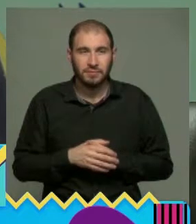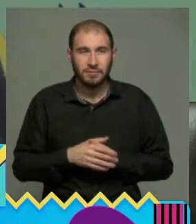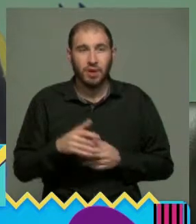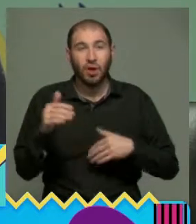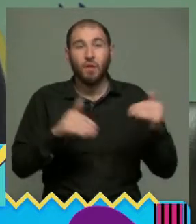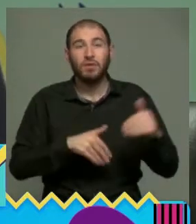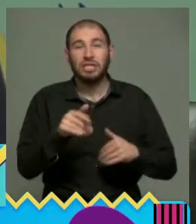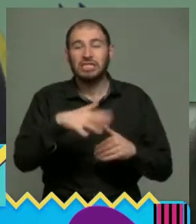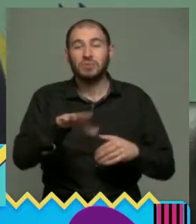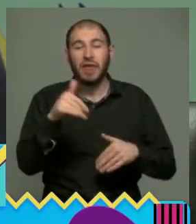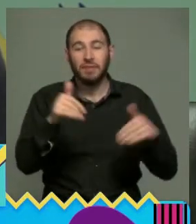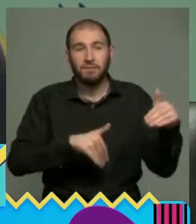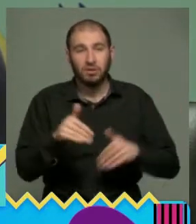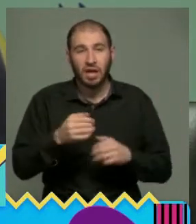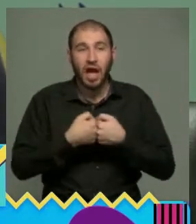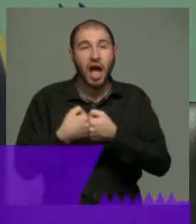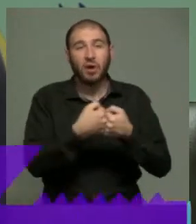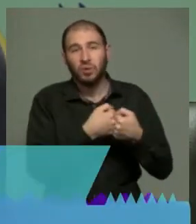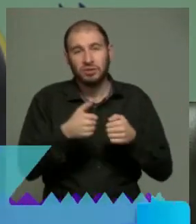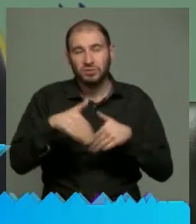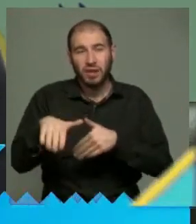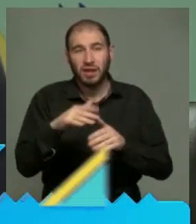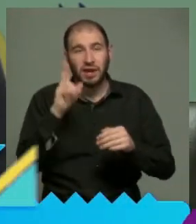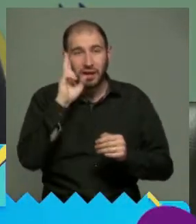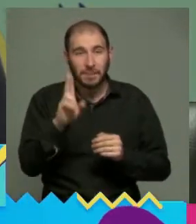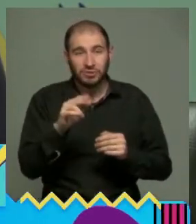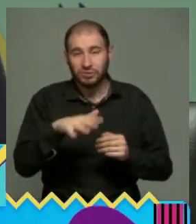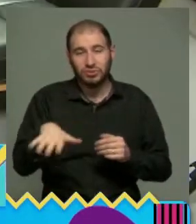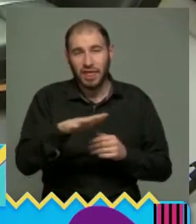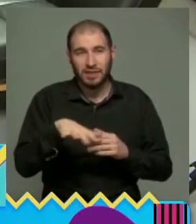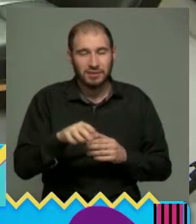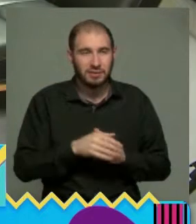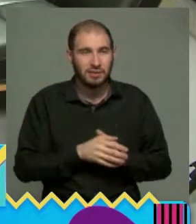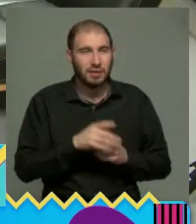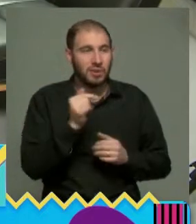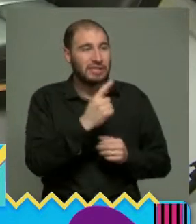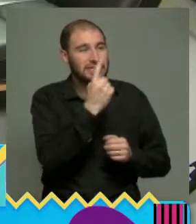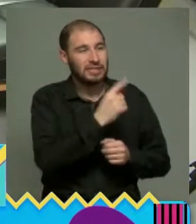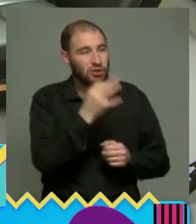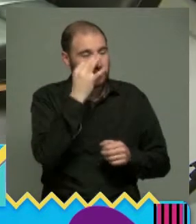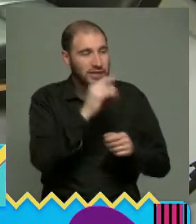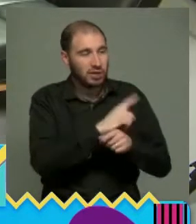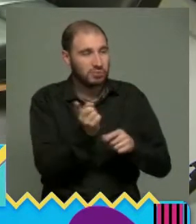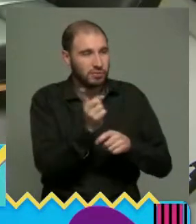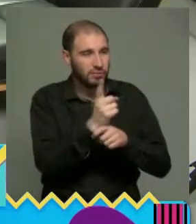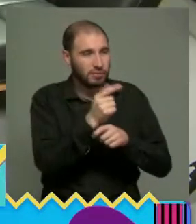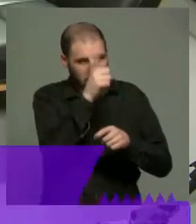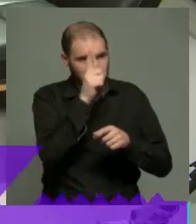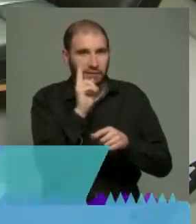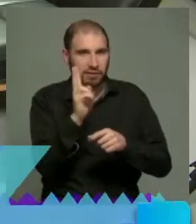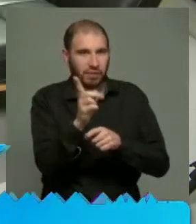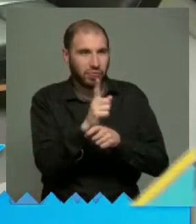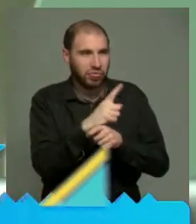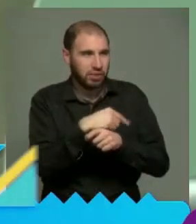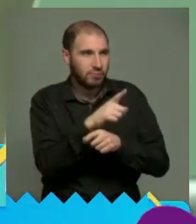votado por la ciudadanía, consensuado por la ciudadanía y respetado por la ciudadanía. El que va a 120 kilómetros por hora y baja la velocidad cuando ve un policía, o el que